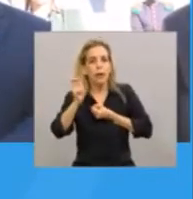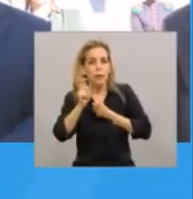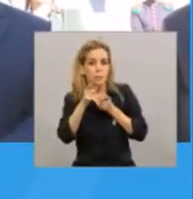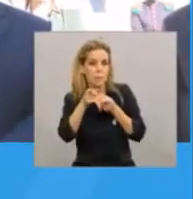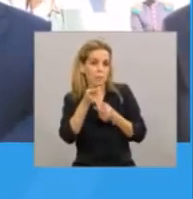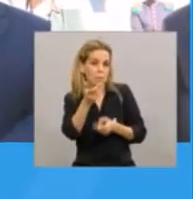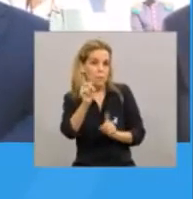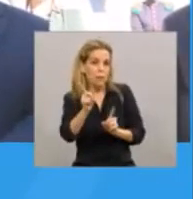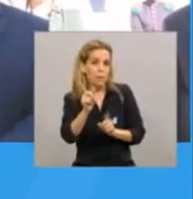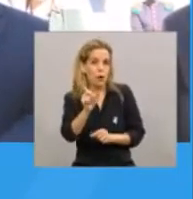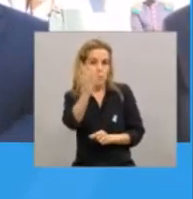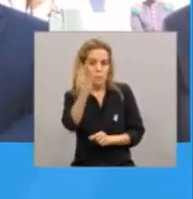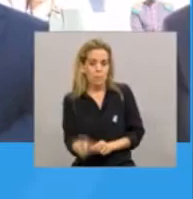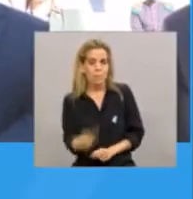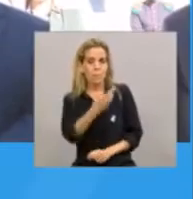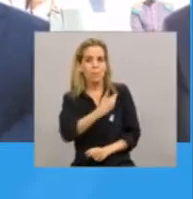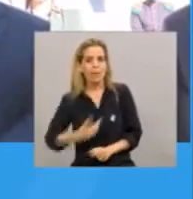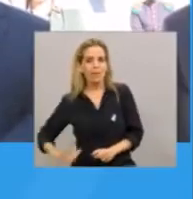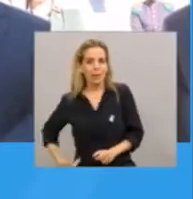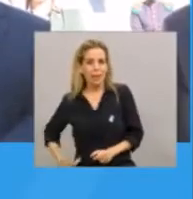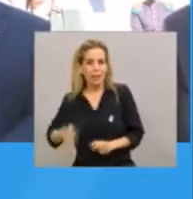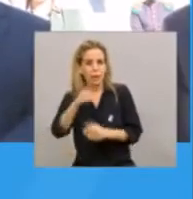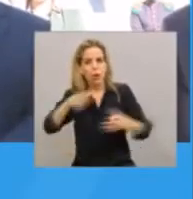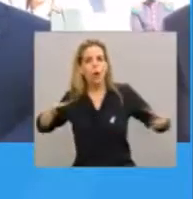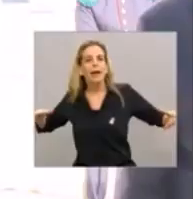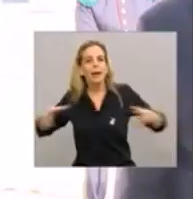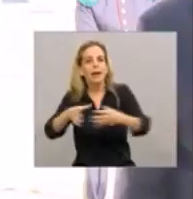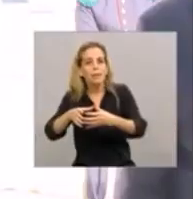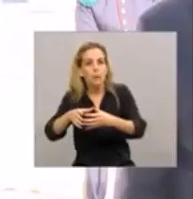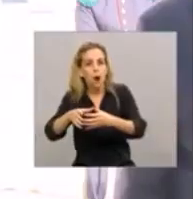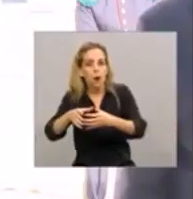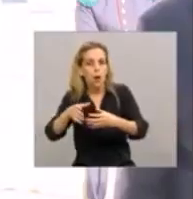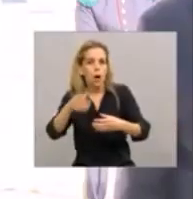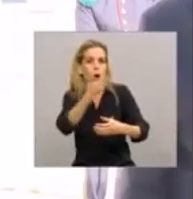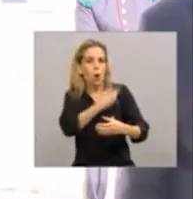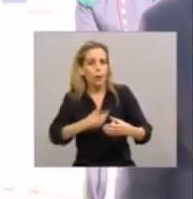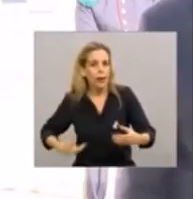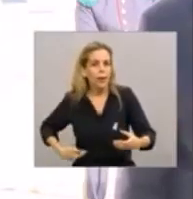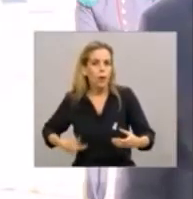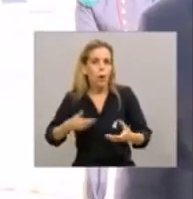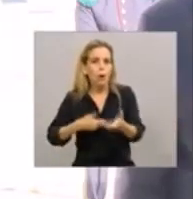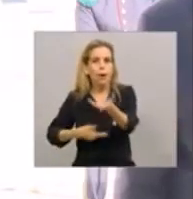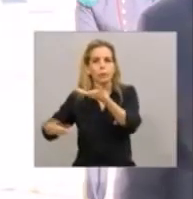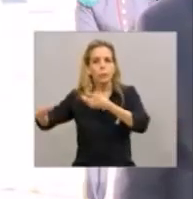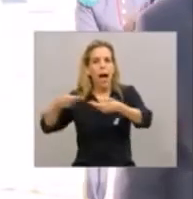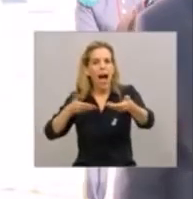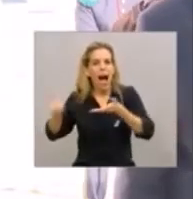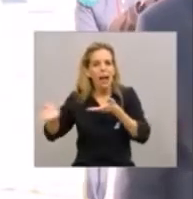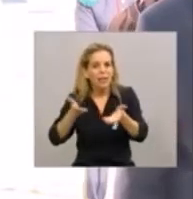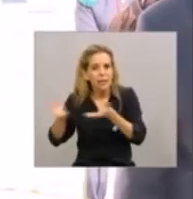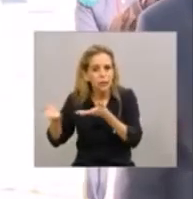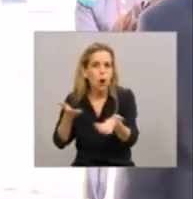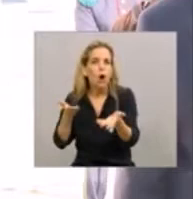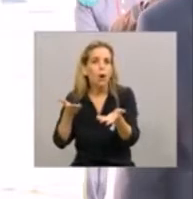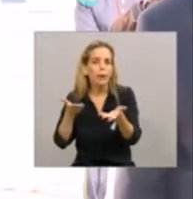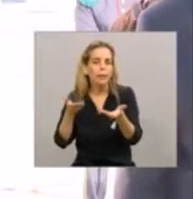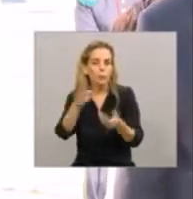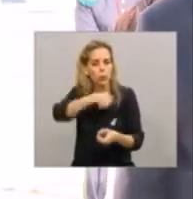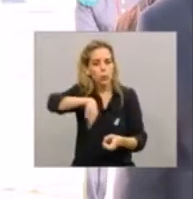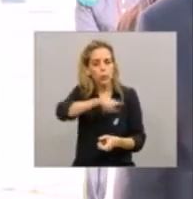por su equipo de colaboradores nos sentimos orgullosos querido